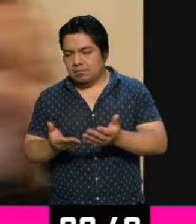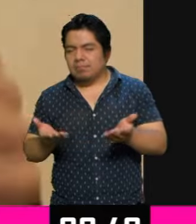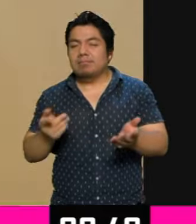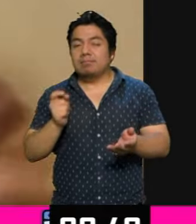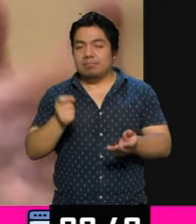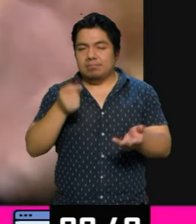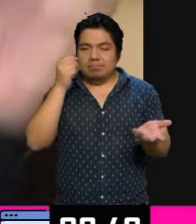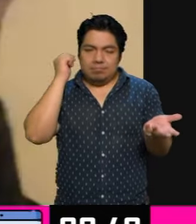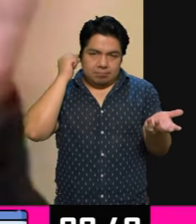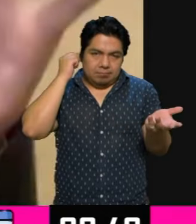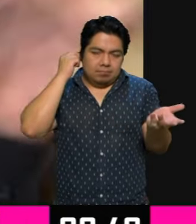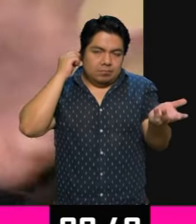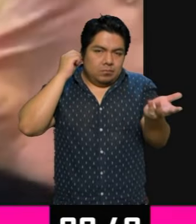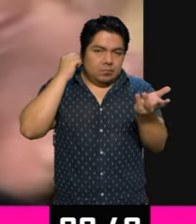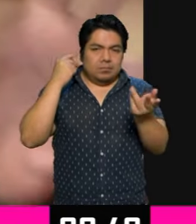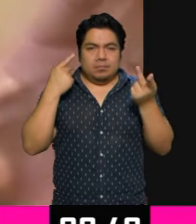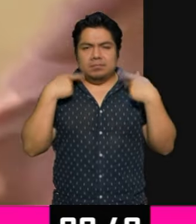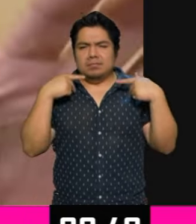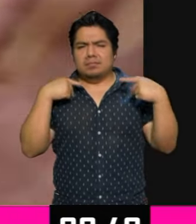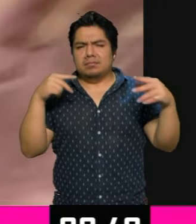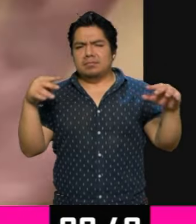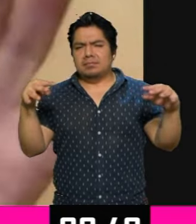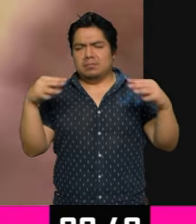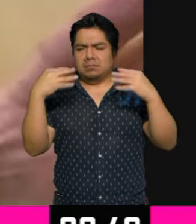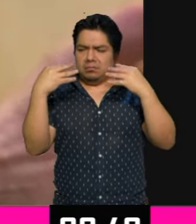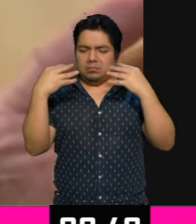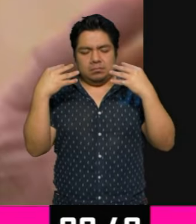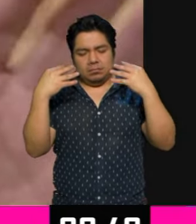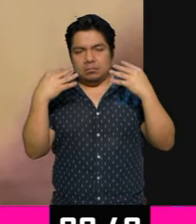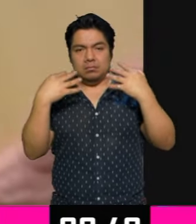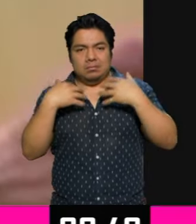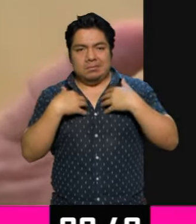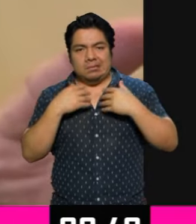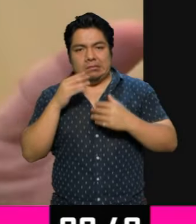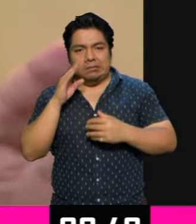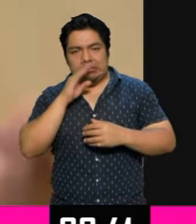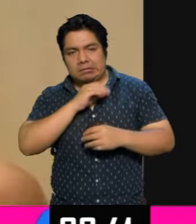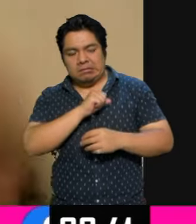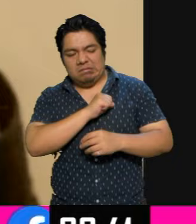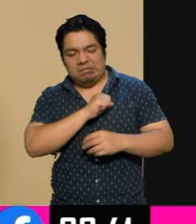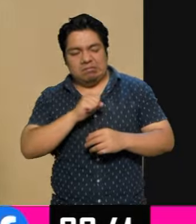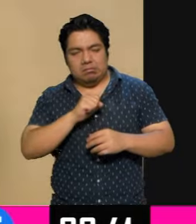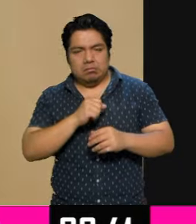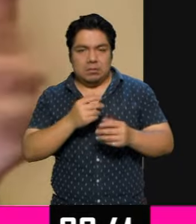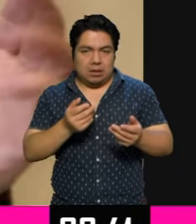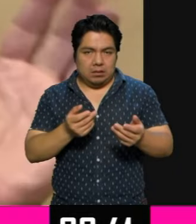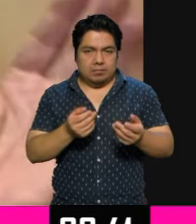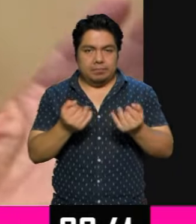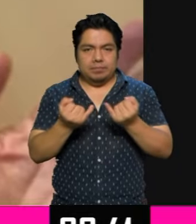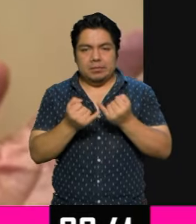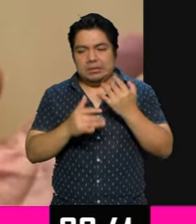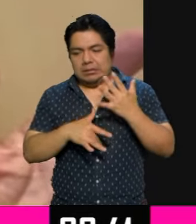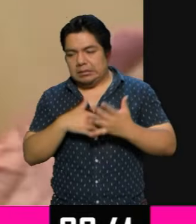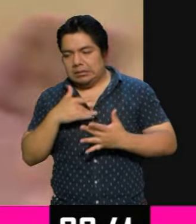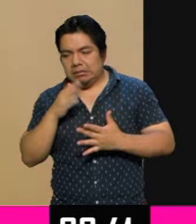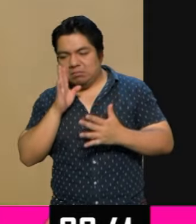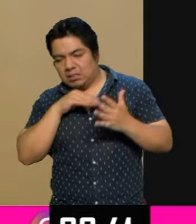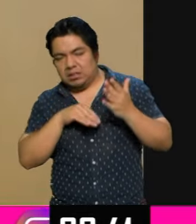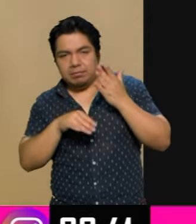promoviendo que también la gente capte que yo soy mala vibra y eso va a hacer que a mí me vaya